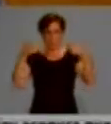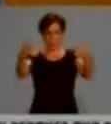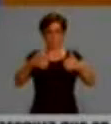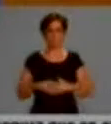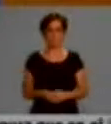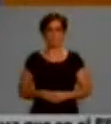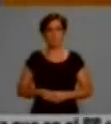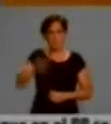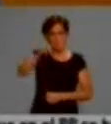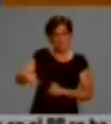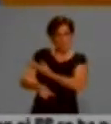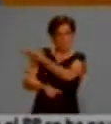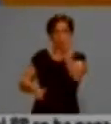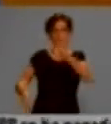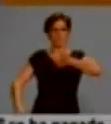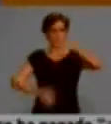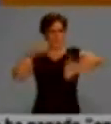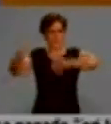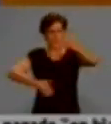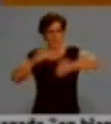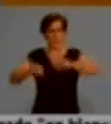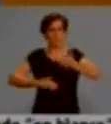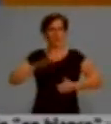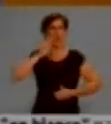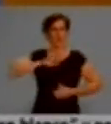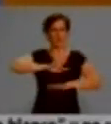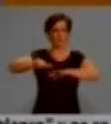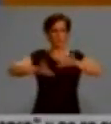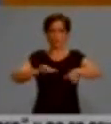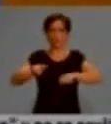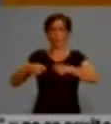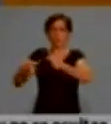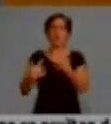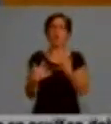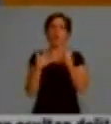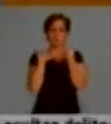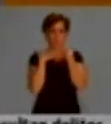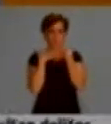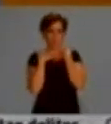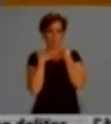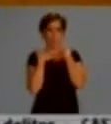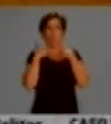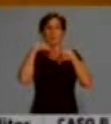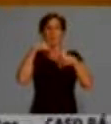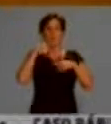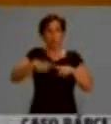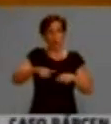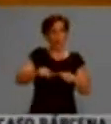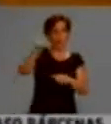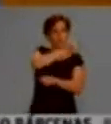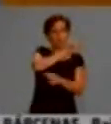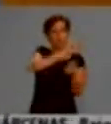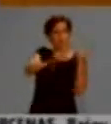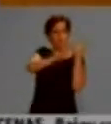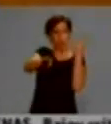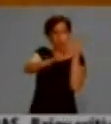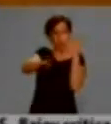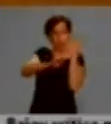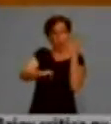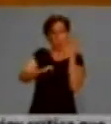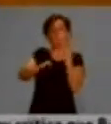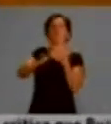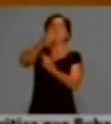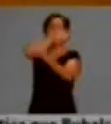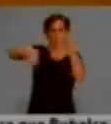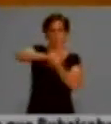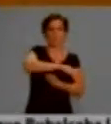está indignada por la corrupción, asqueada hasta la náusea, y le van a cobrar a usted todo el daño. Concluyo ya, todo el daño